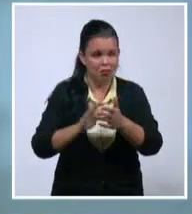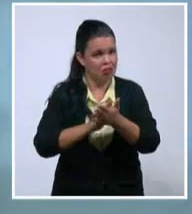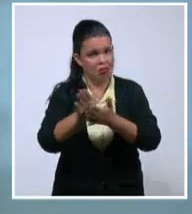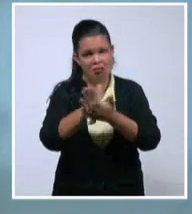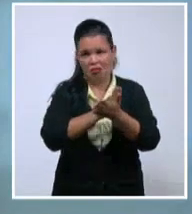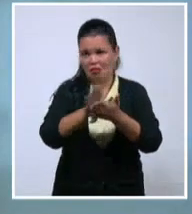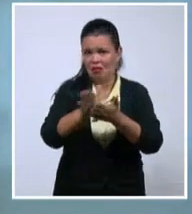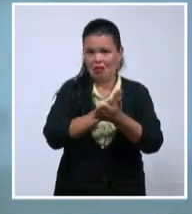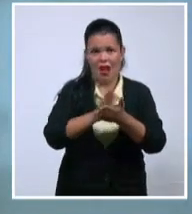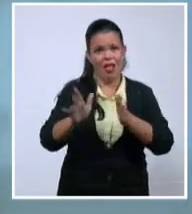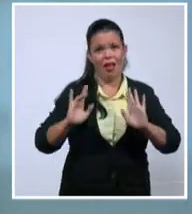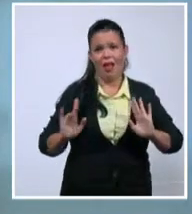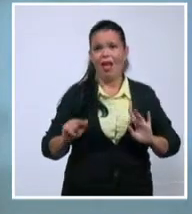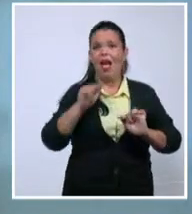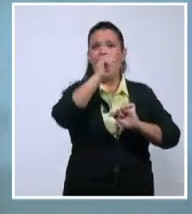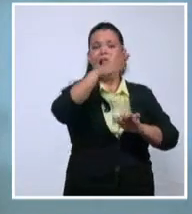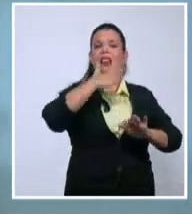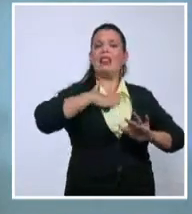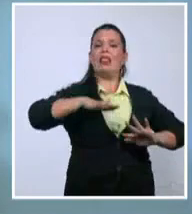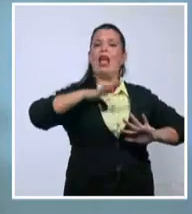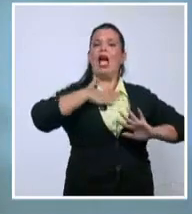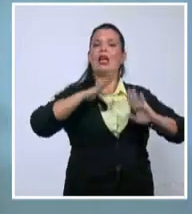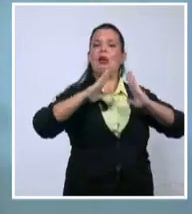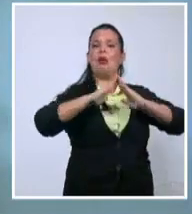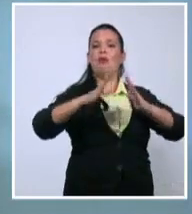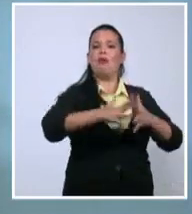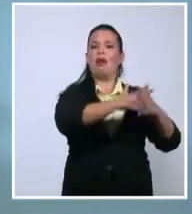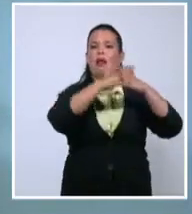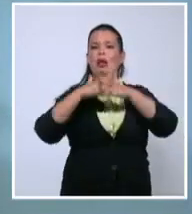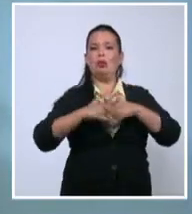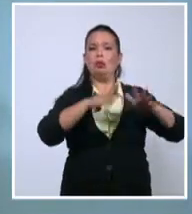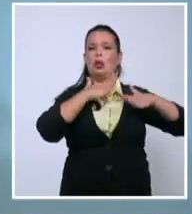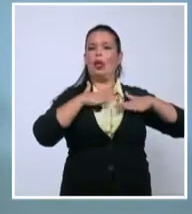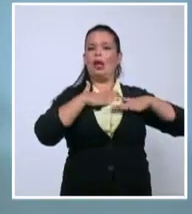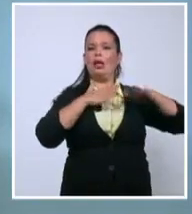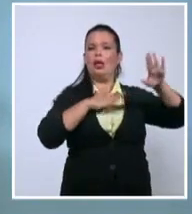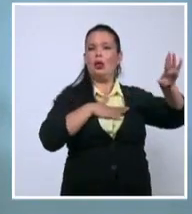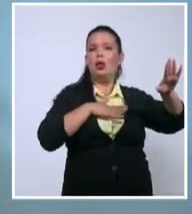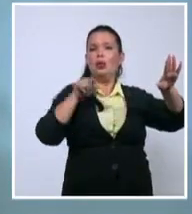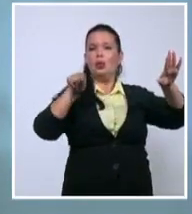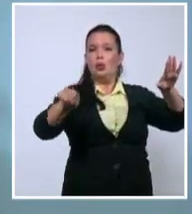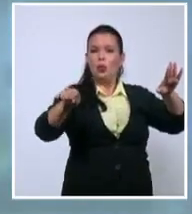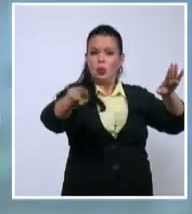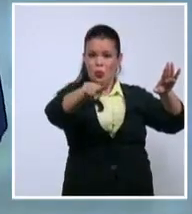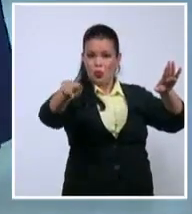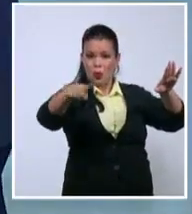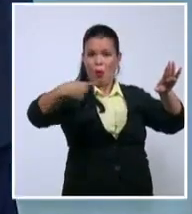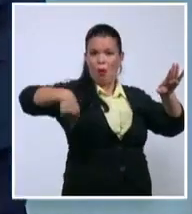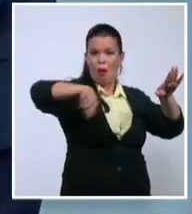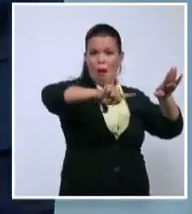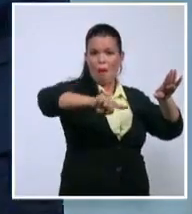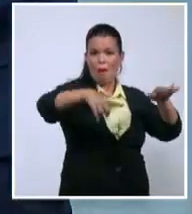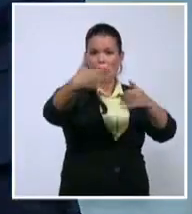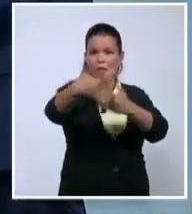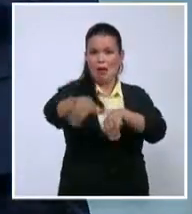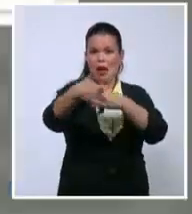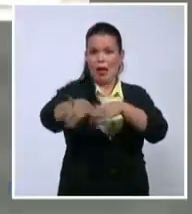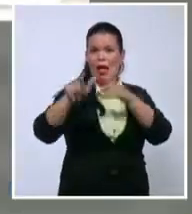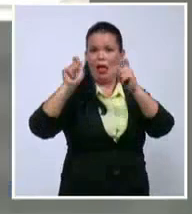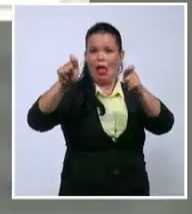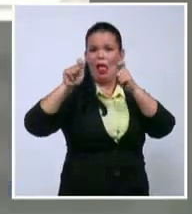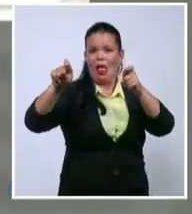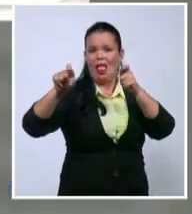y usted sale a la calle, porque usted es el que está en Cuba. Vamos a ver otro detalle. Miren aquí debajo,